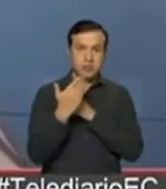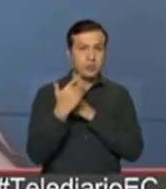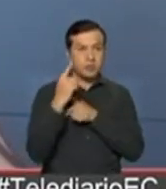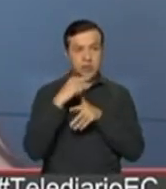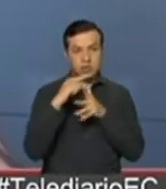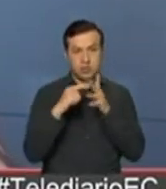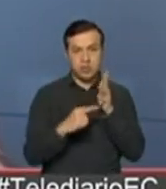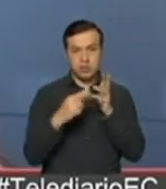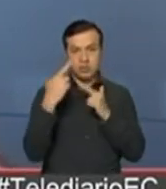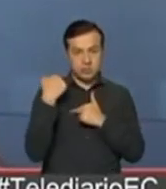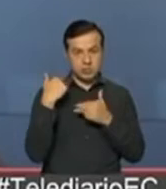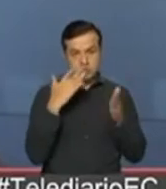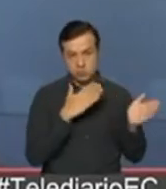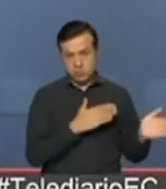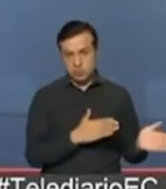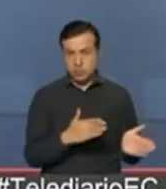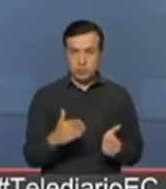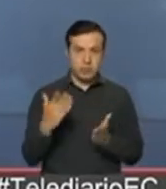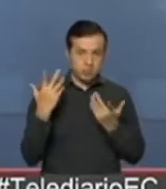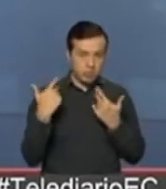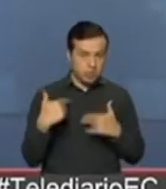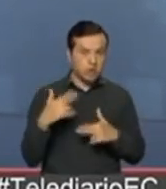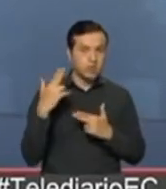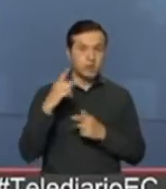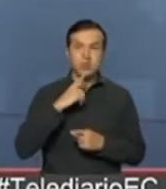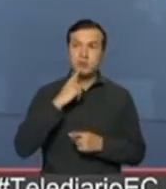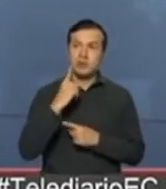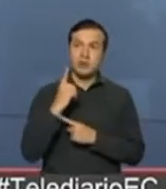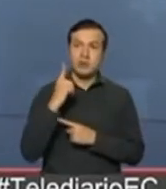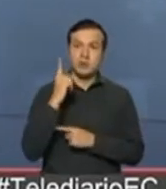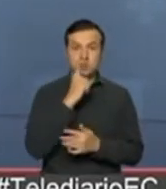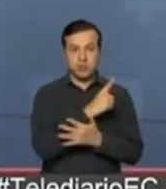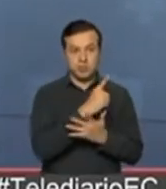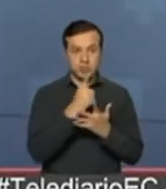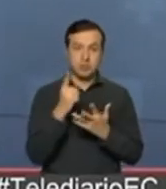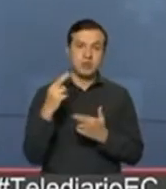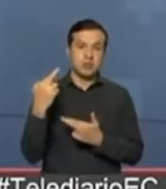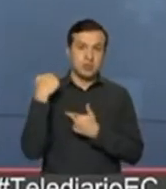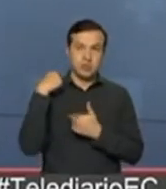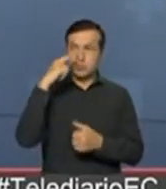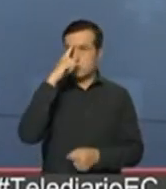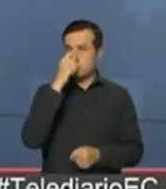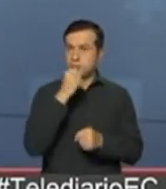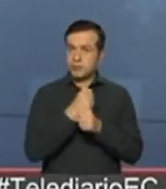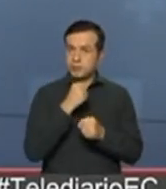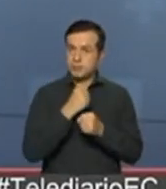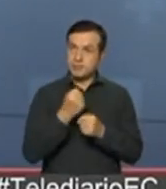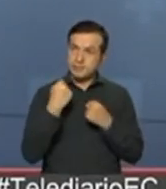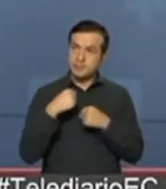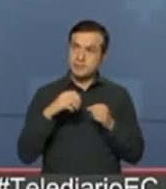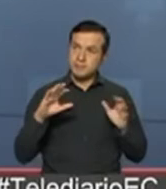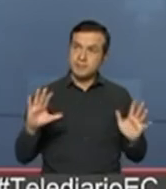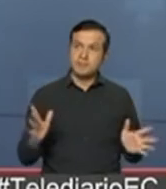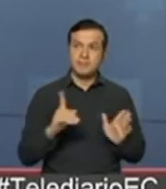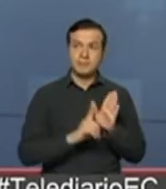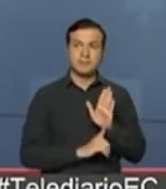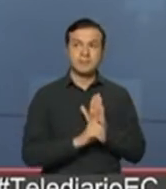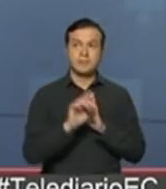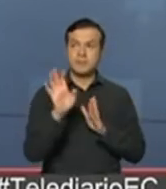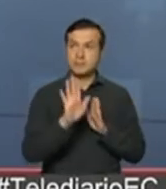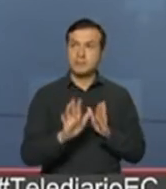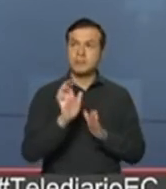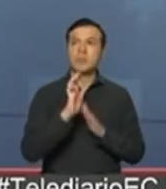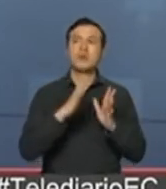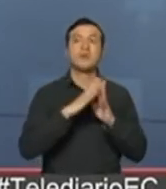trinchera utilizando un término más militar desde la trinchera que nos corresponde trabajar e impulsar el desarrollo de nuestro país